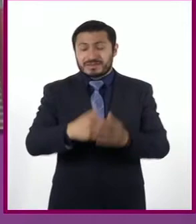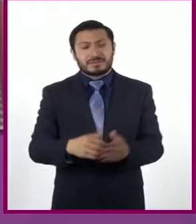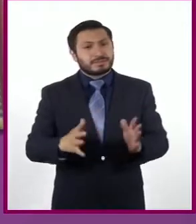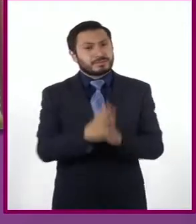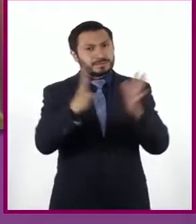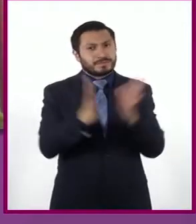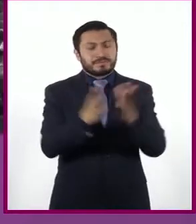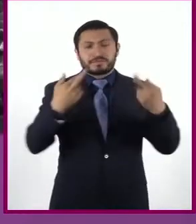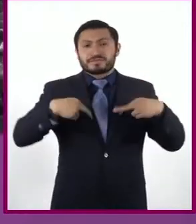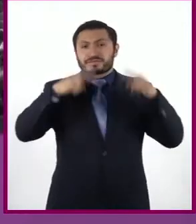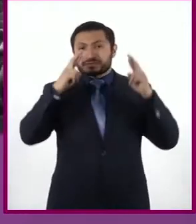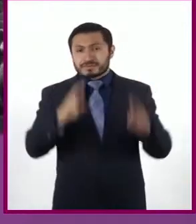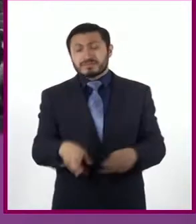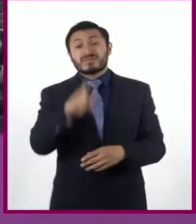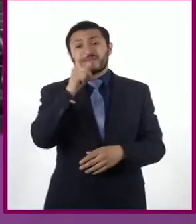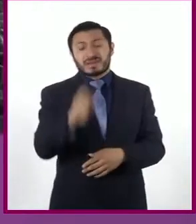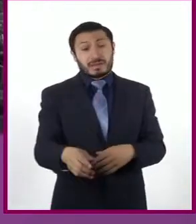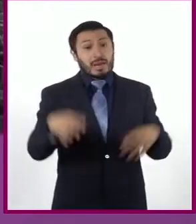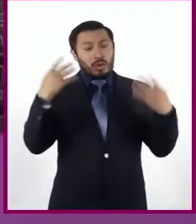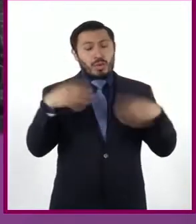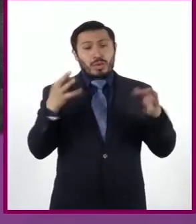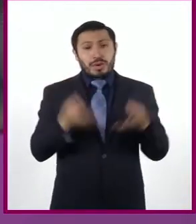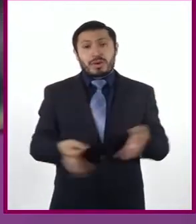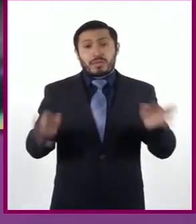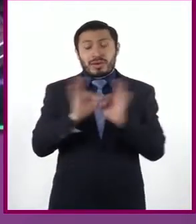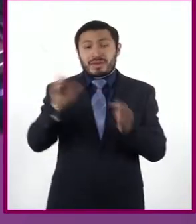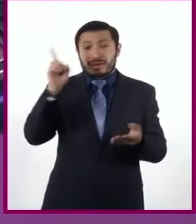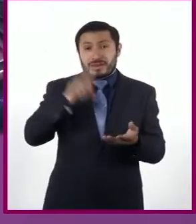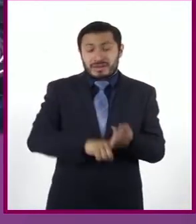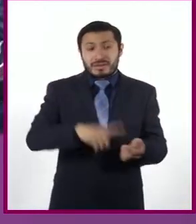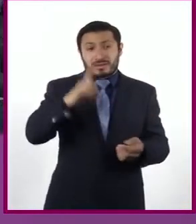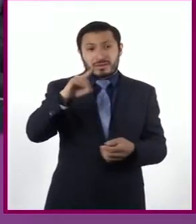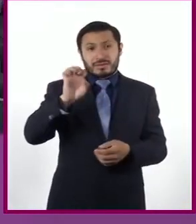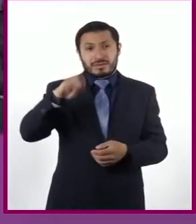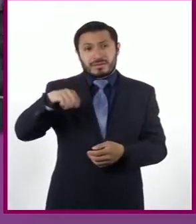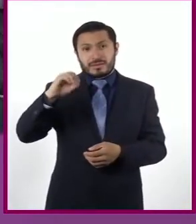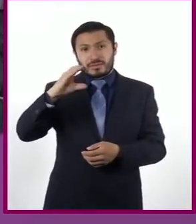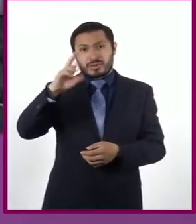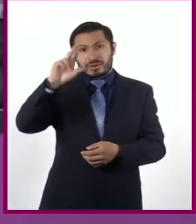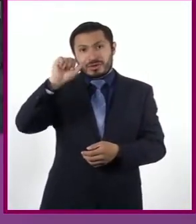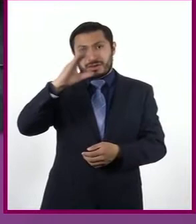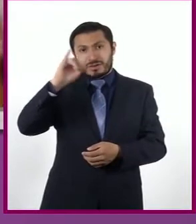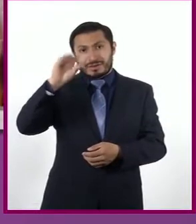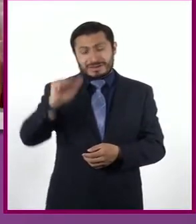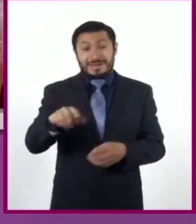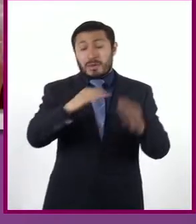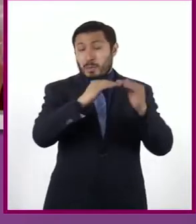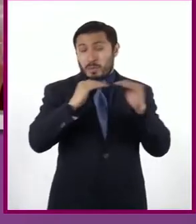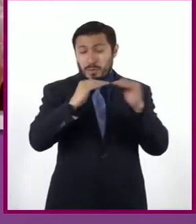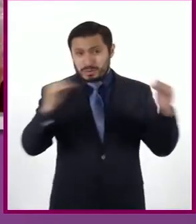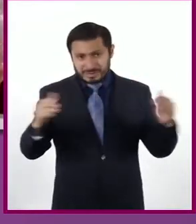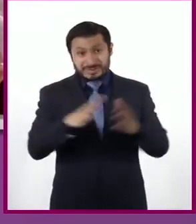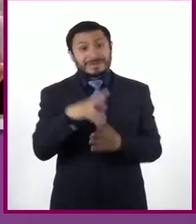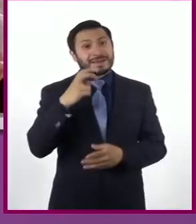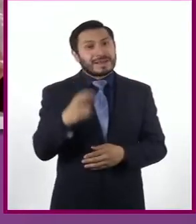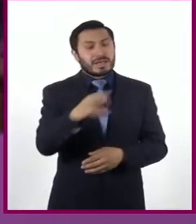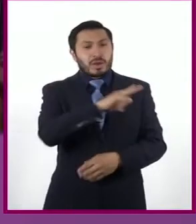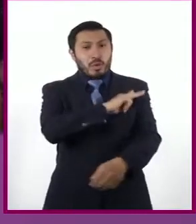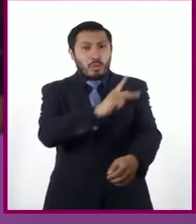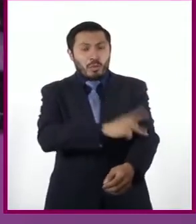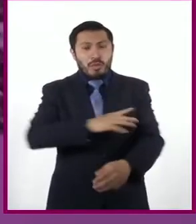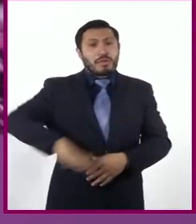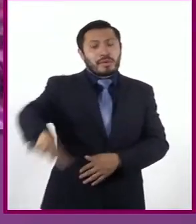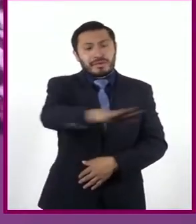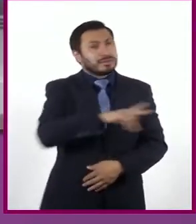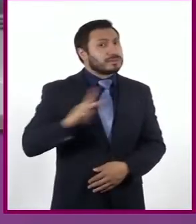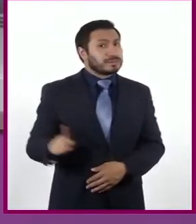y la representación son pilares de una democracia. La condición básica de la vida democrática reside en el poder del pueblo,